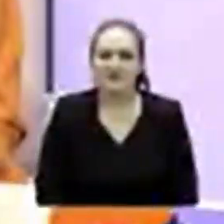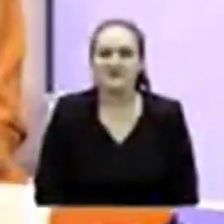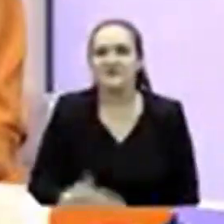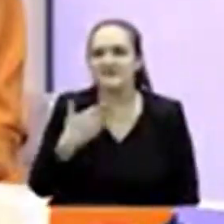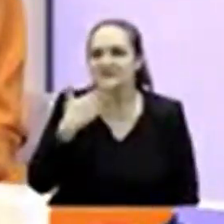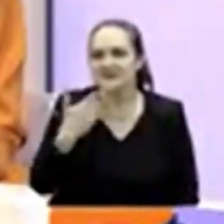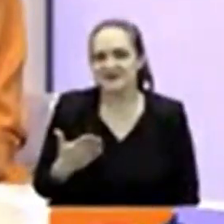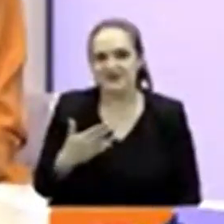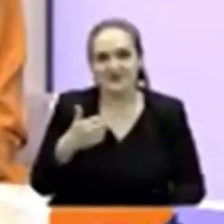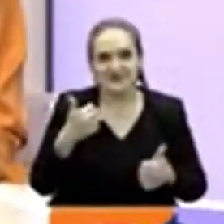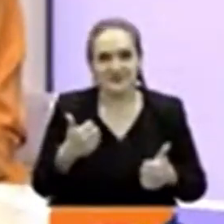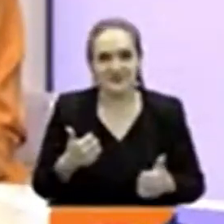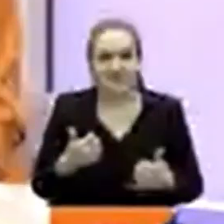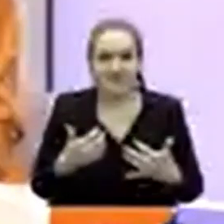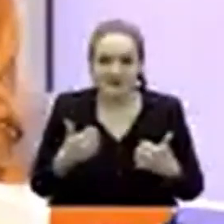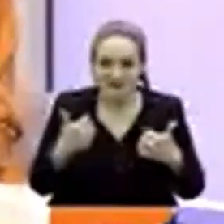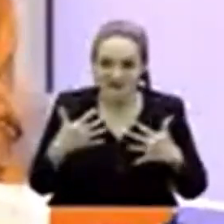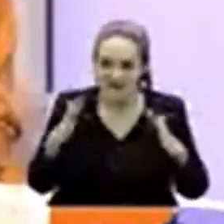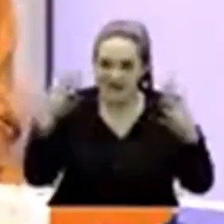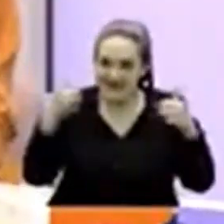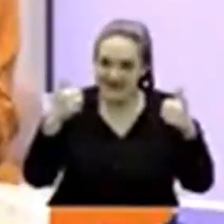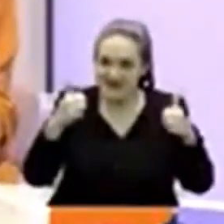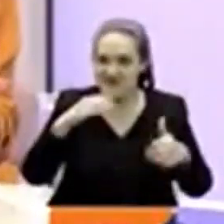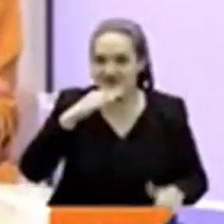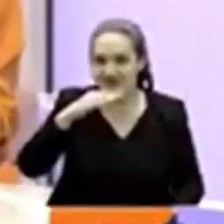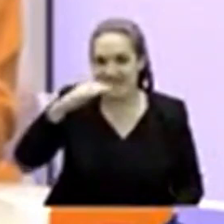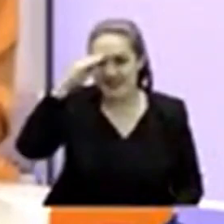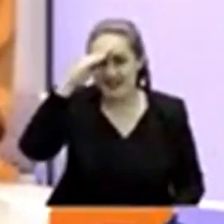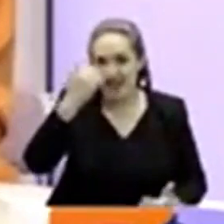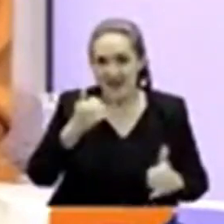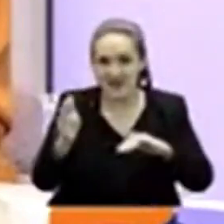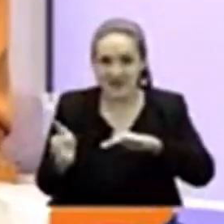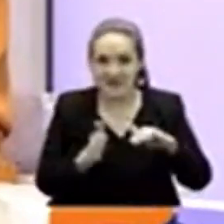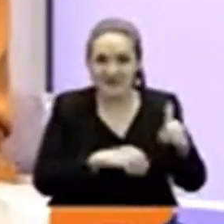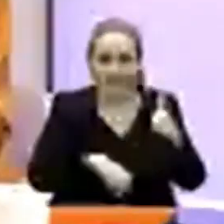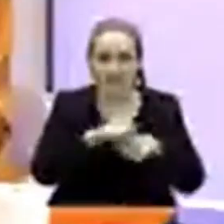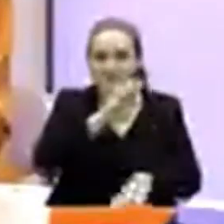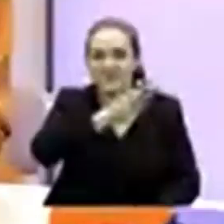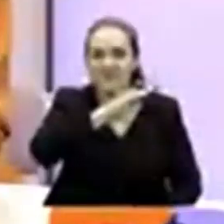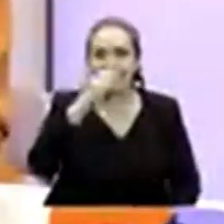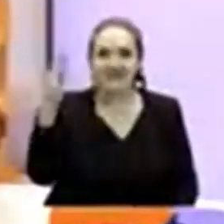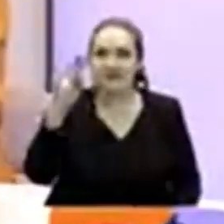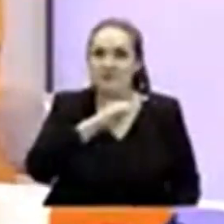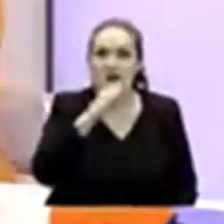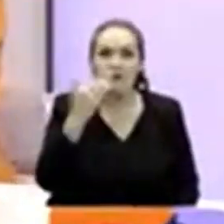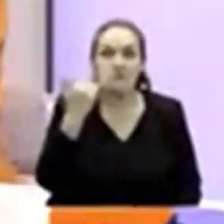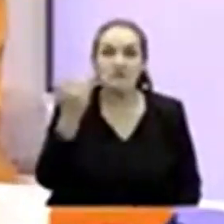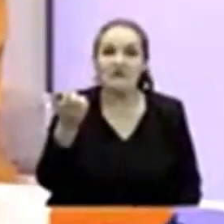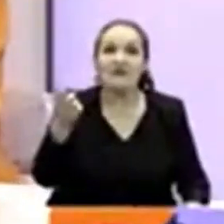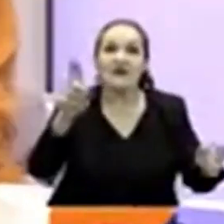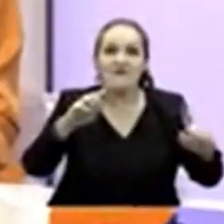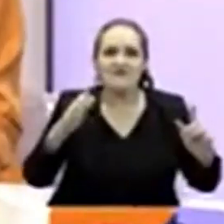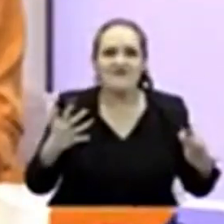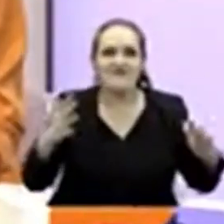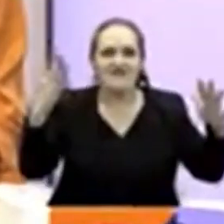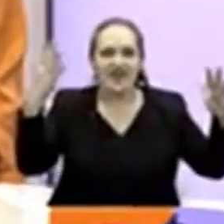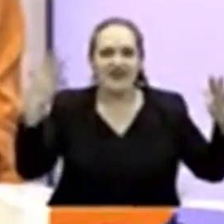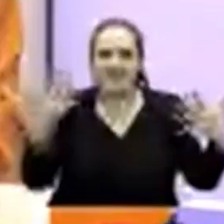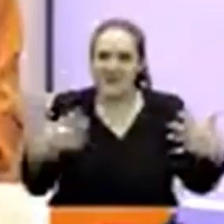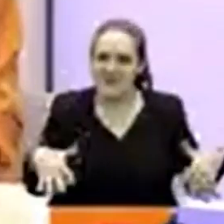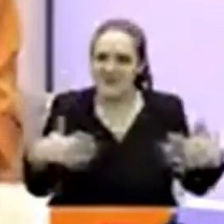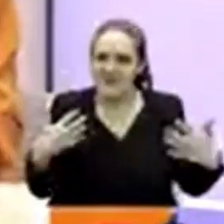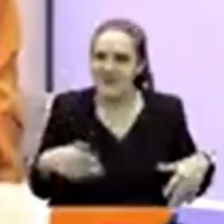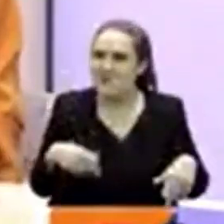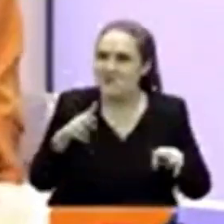Gracias, Ismael. Buena fiesta la que se vive en Medellín, pero ahora nos vamos para Barranquilla, porque allá también la fiesta se prende, pero con